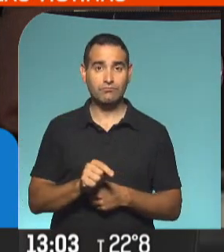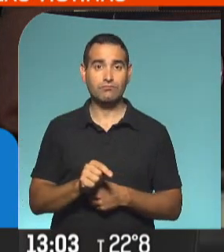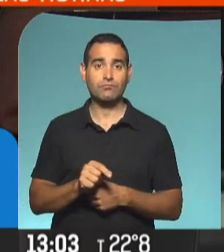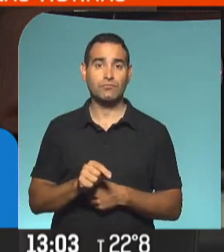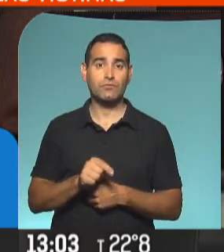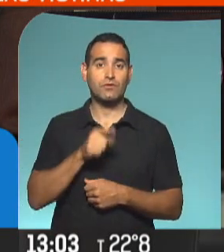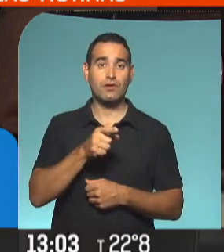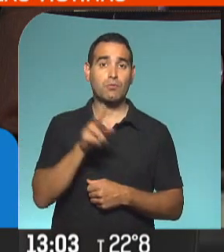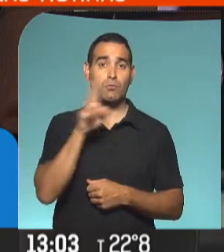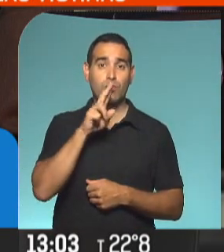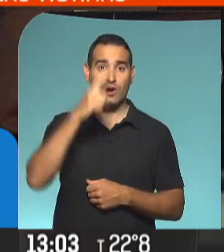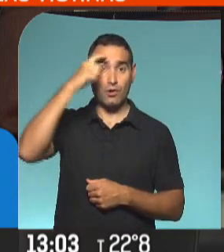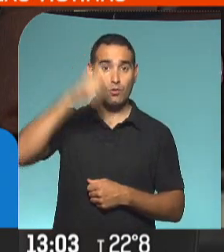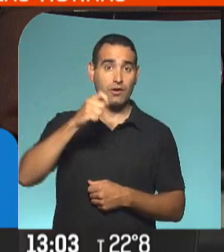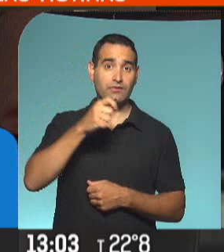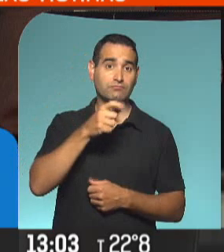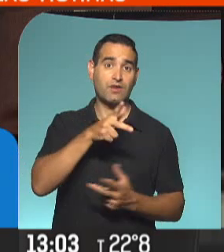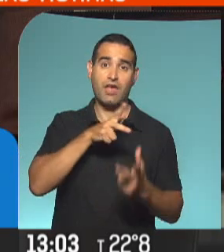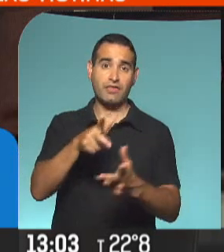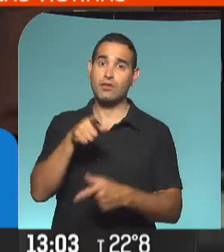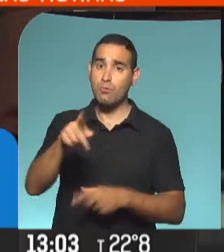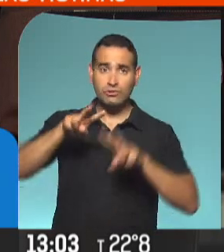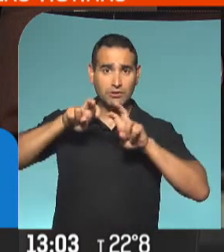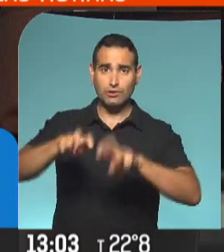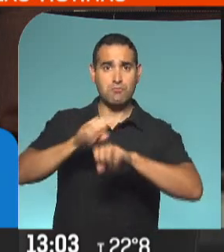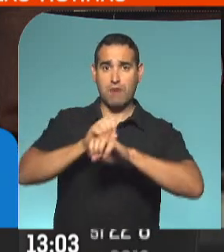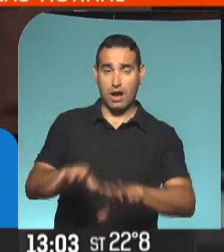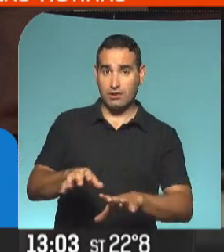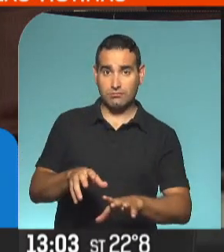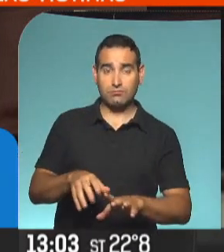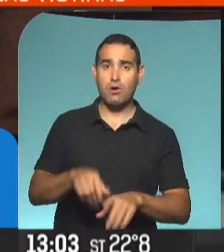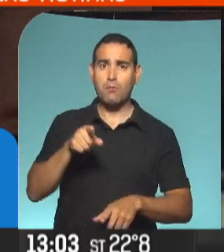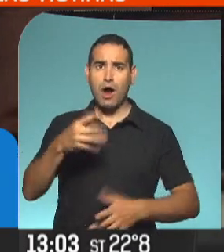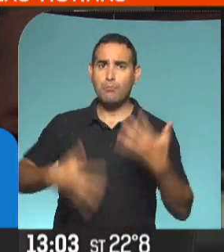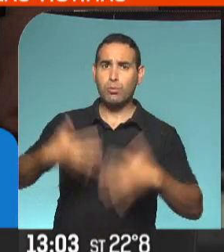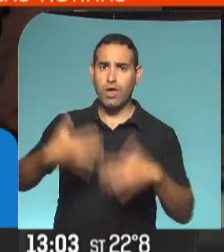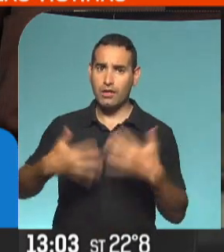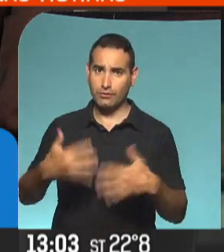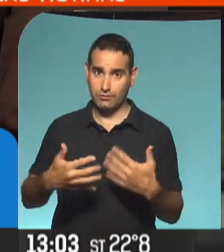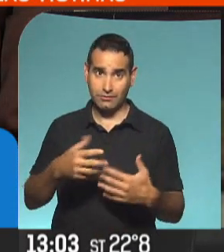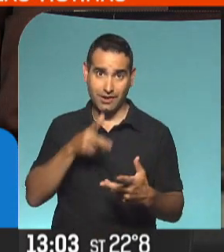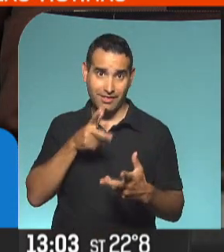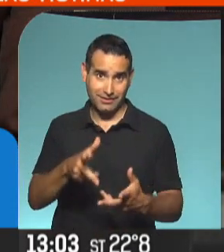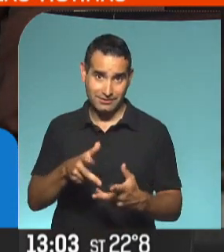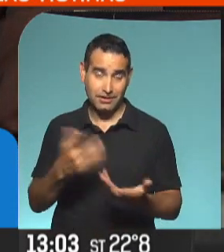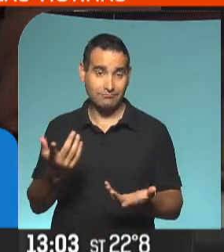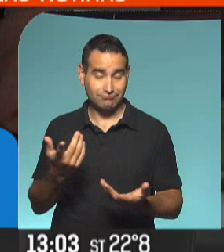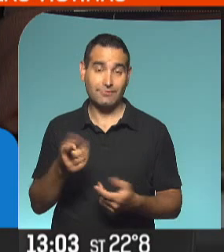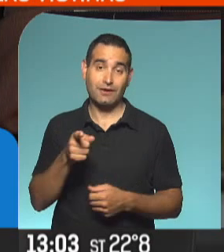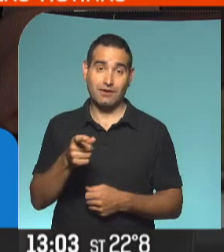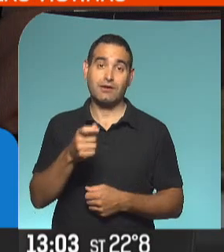prácticamente le dice a la jueza a cargo que hizo mal la investigación, que se apresuró en dejar afuera